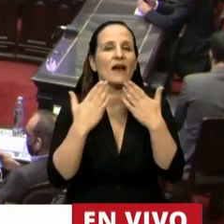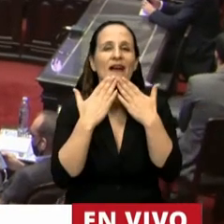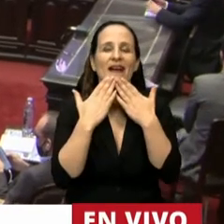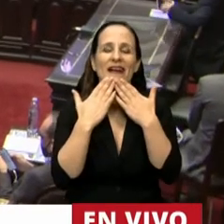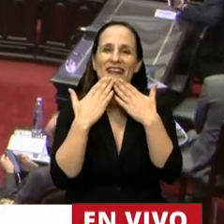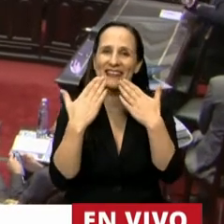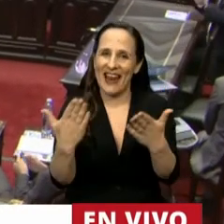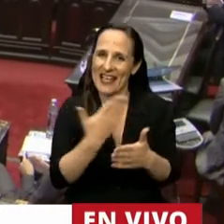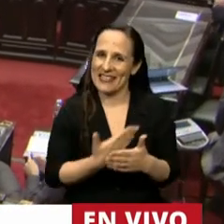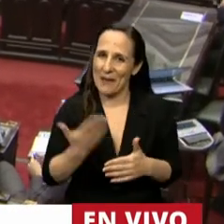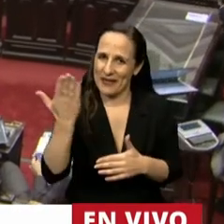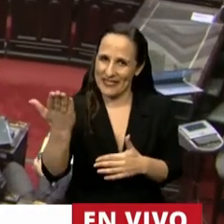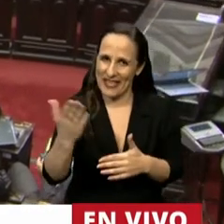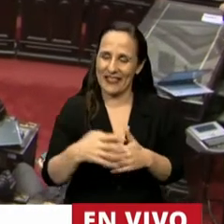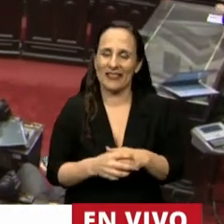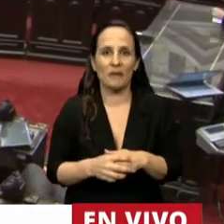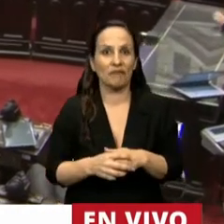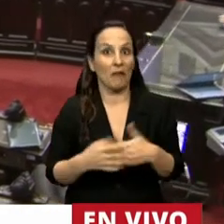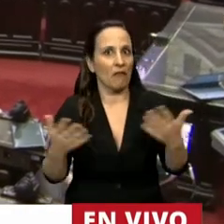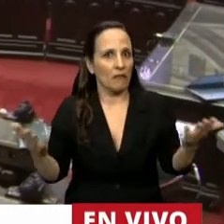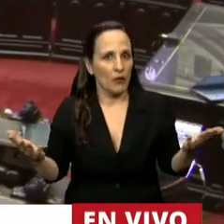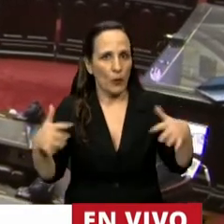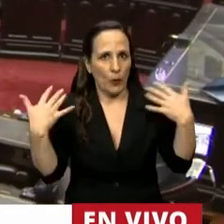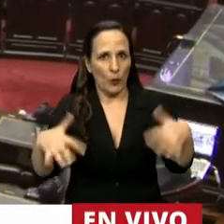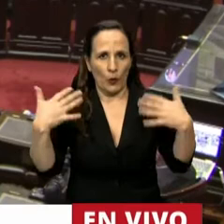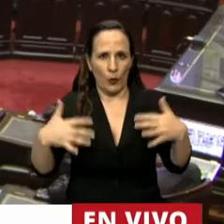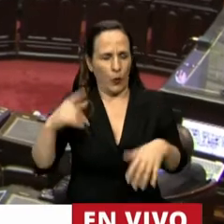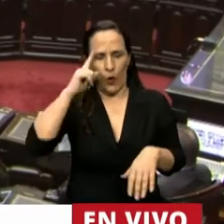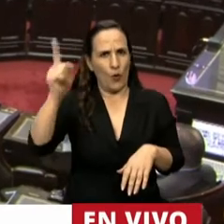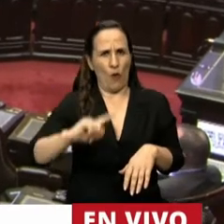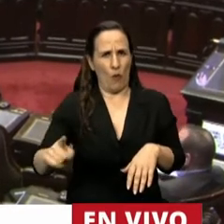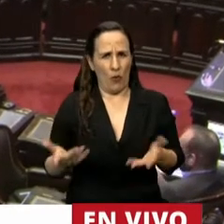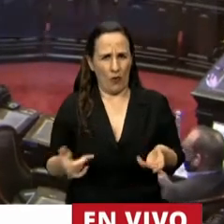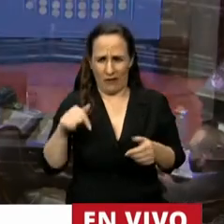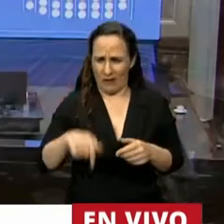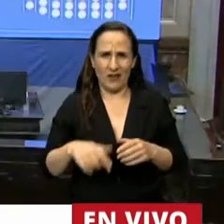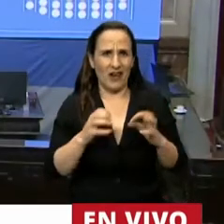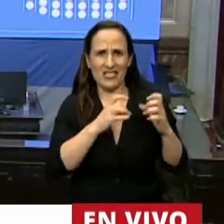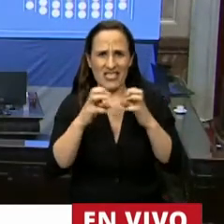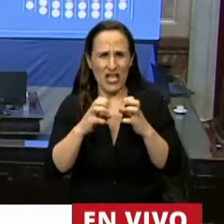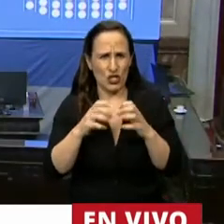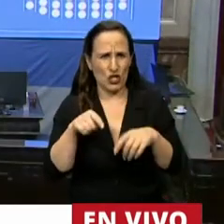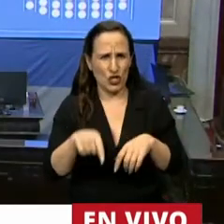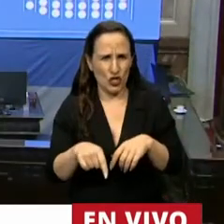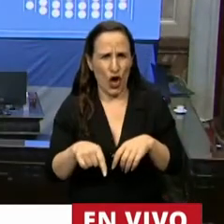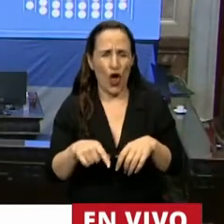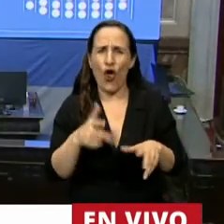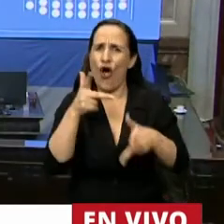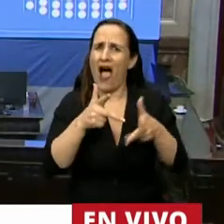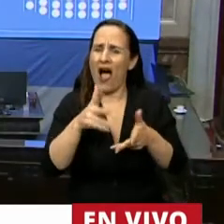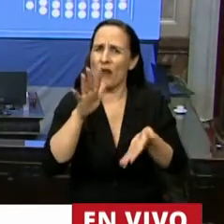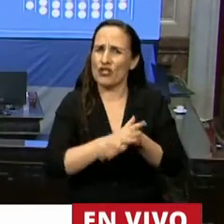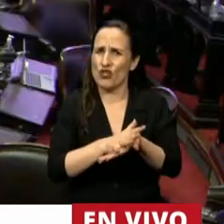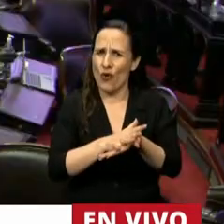Gracias, señor presidente. Es increíble, ¿no?, que estemos en esta sesión tratando la